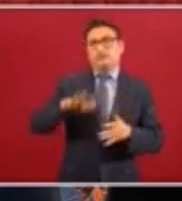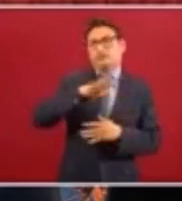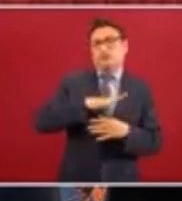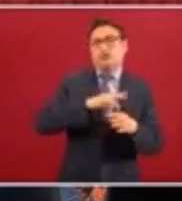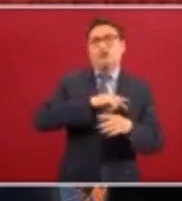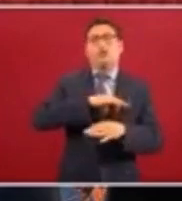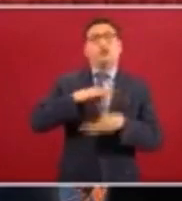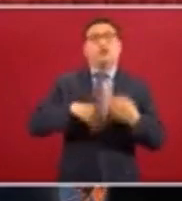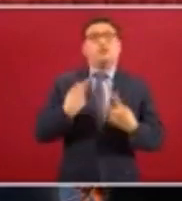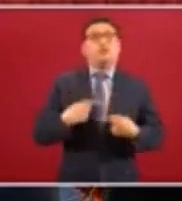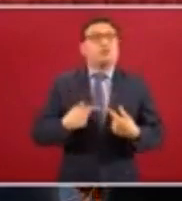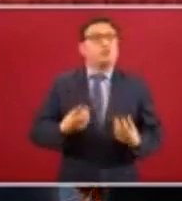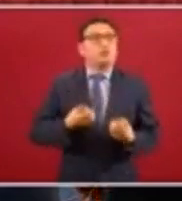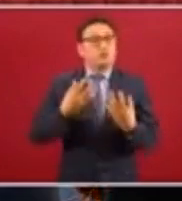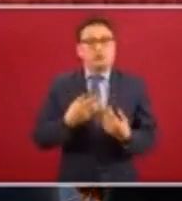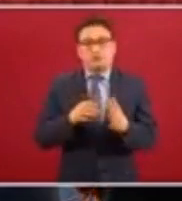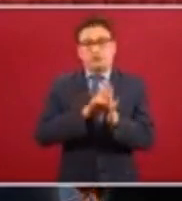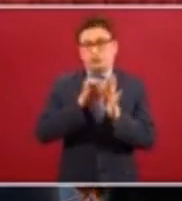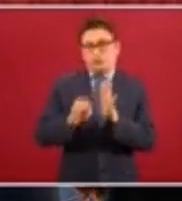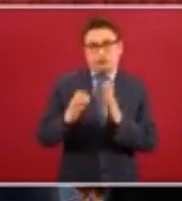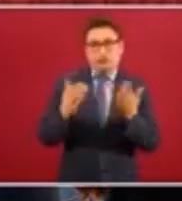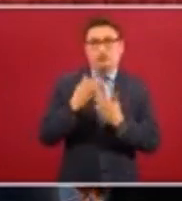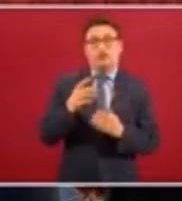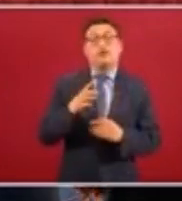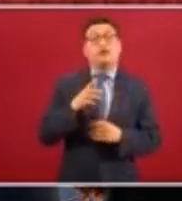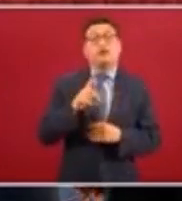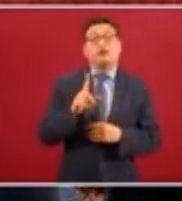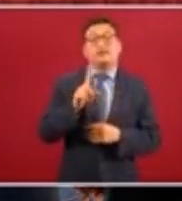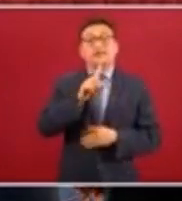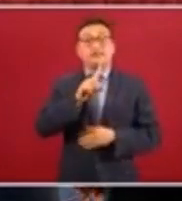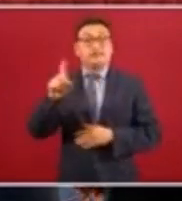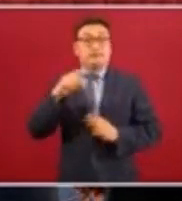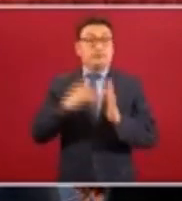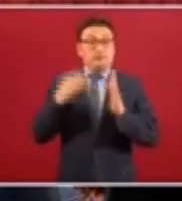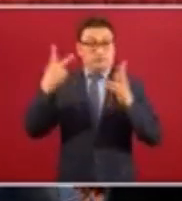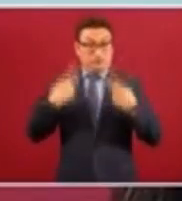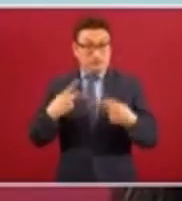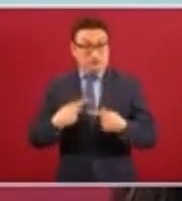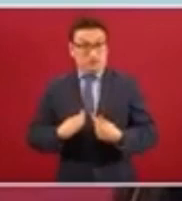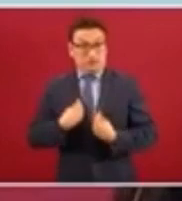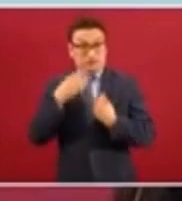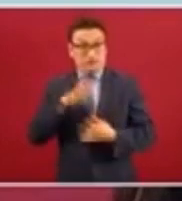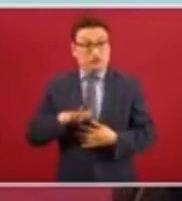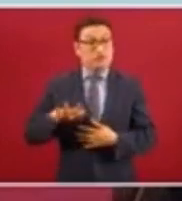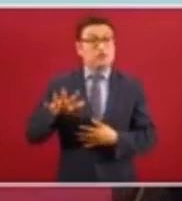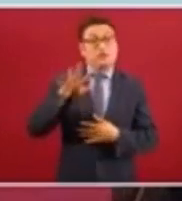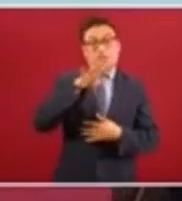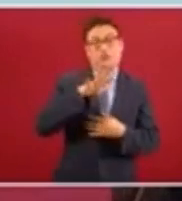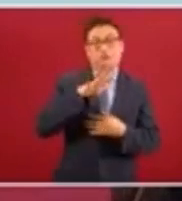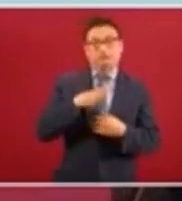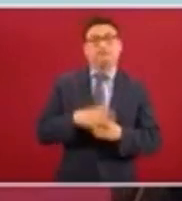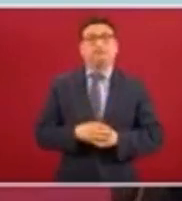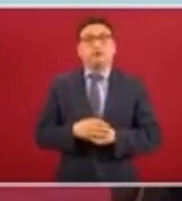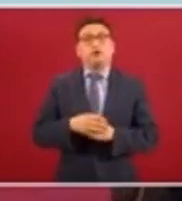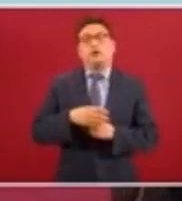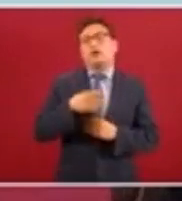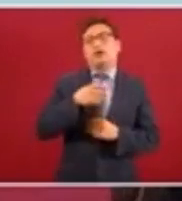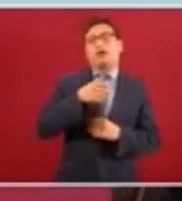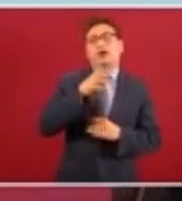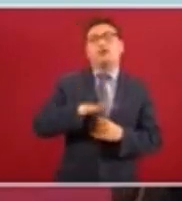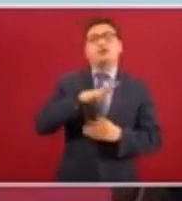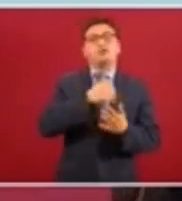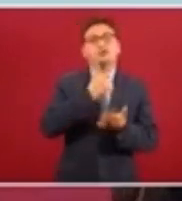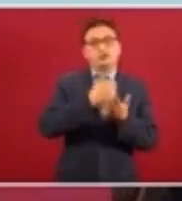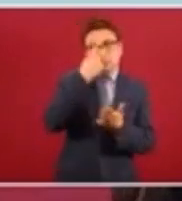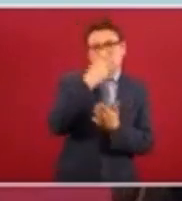población, es decir, los casos por cada 100,000 habitantes, que es la tasa de incidencia acumulada, vemos que la Ciudad de México